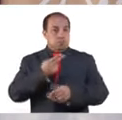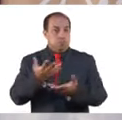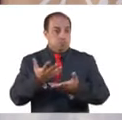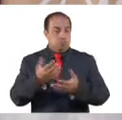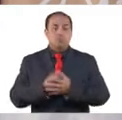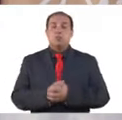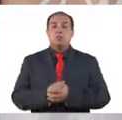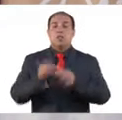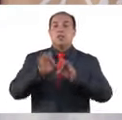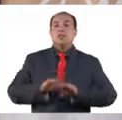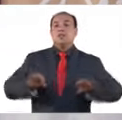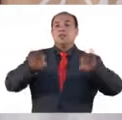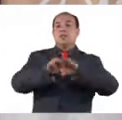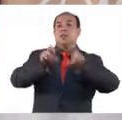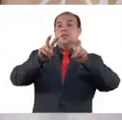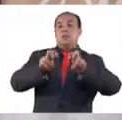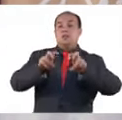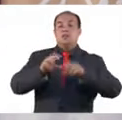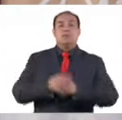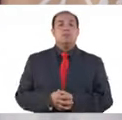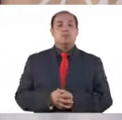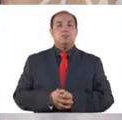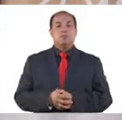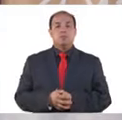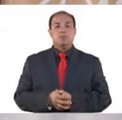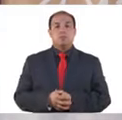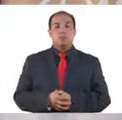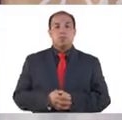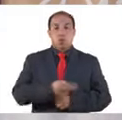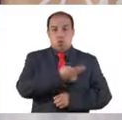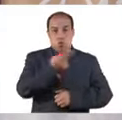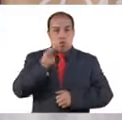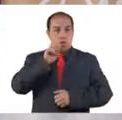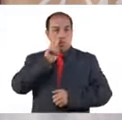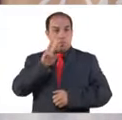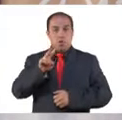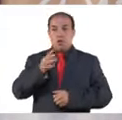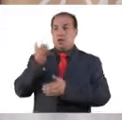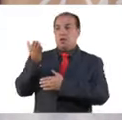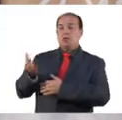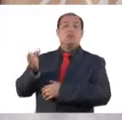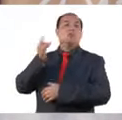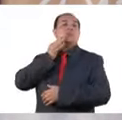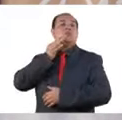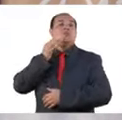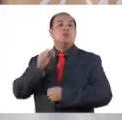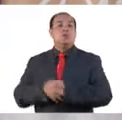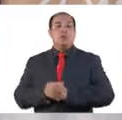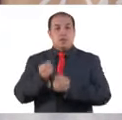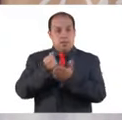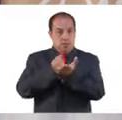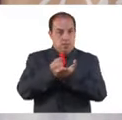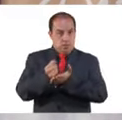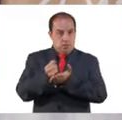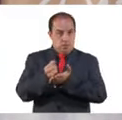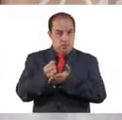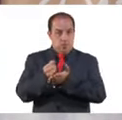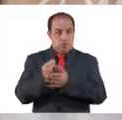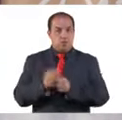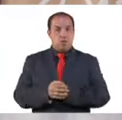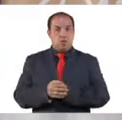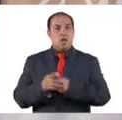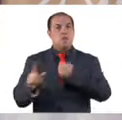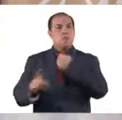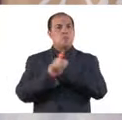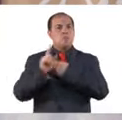importante. Como ustedes pudieron ver, la Fiscalía estableció que una de las causas del